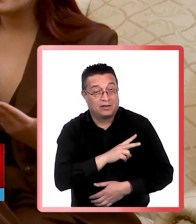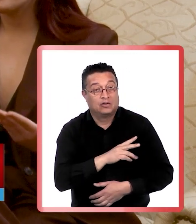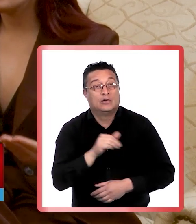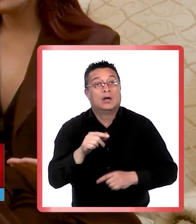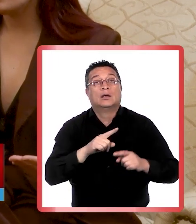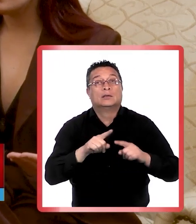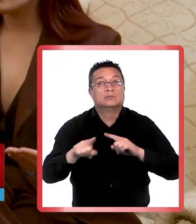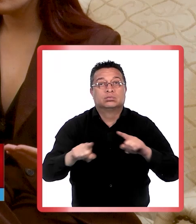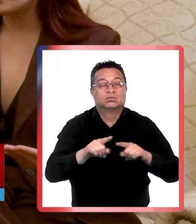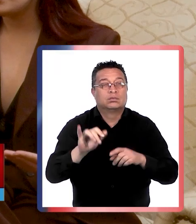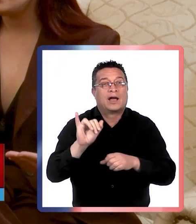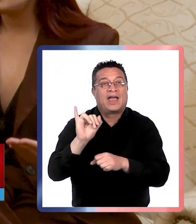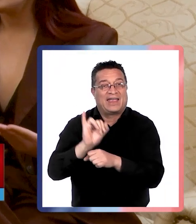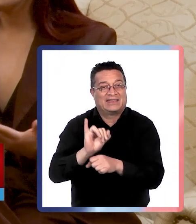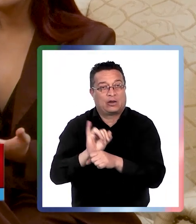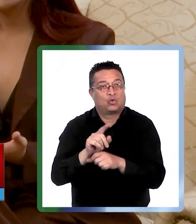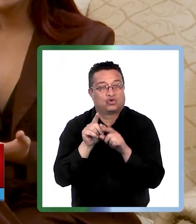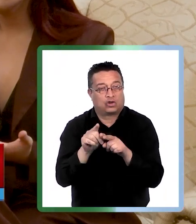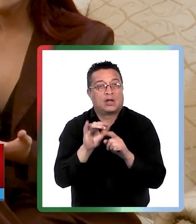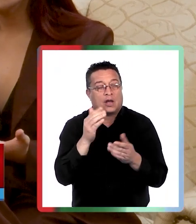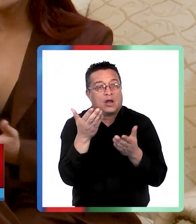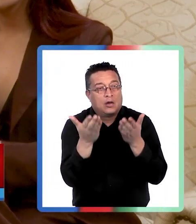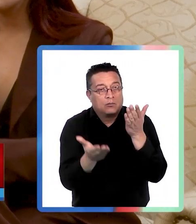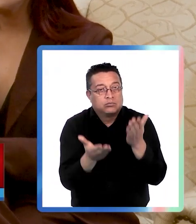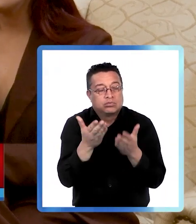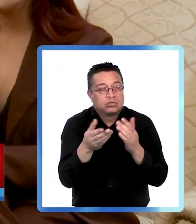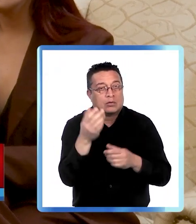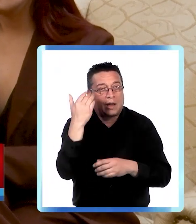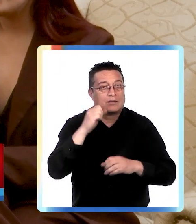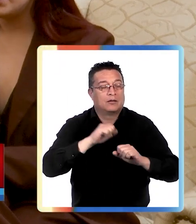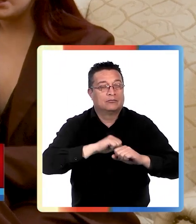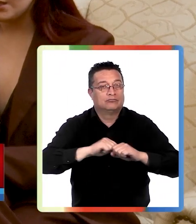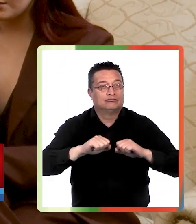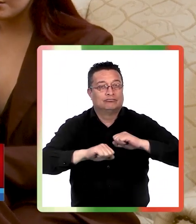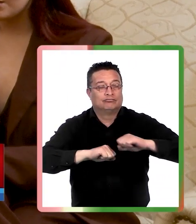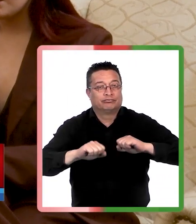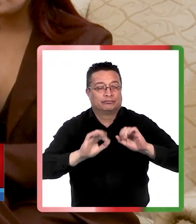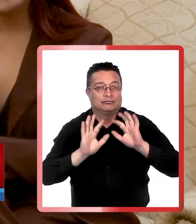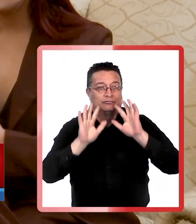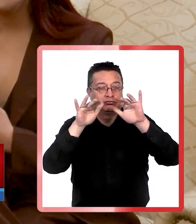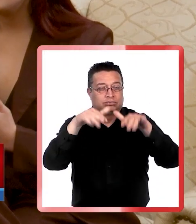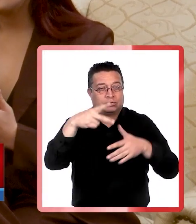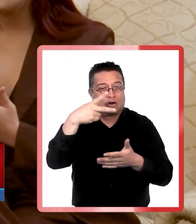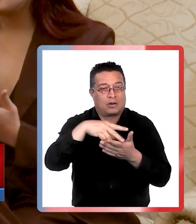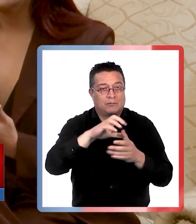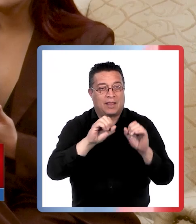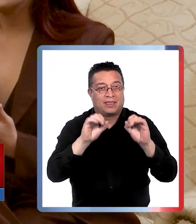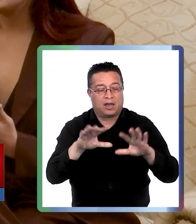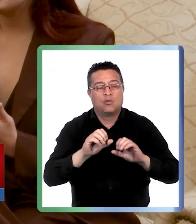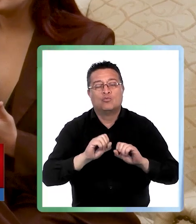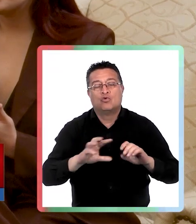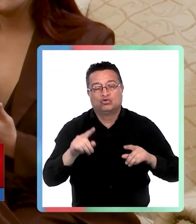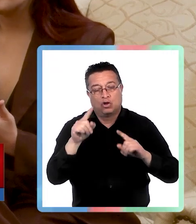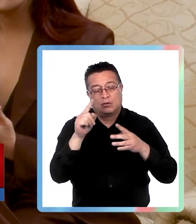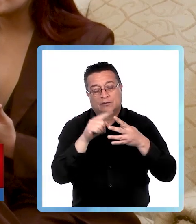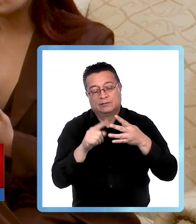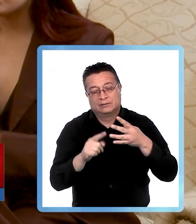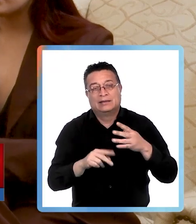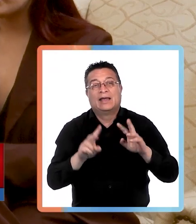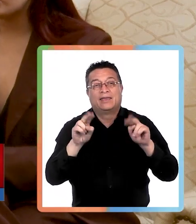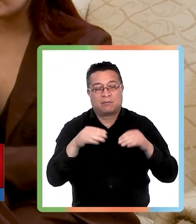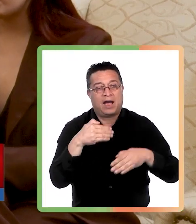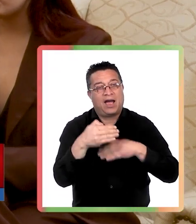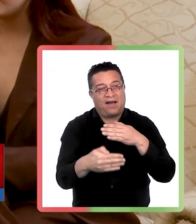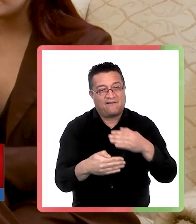Valparaíso, a la gestión institucional, y comparó también con el tsunami del 2010. Dijo que había hartas materias en las que avanzar